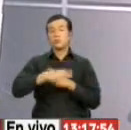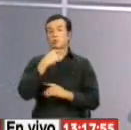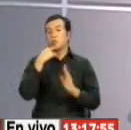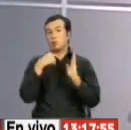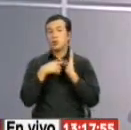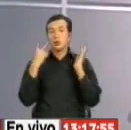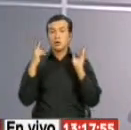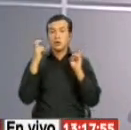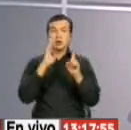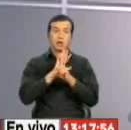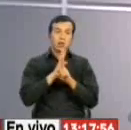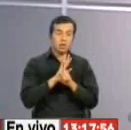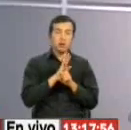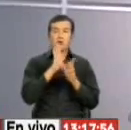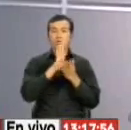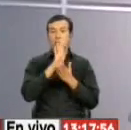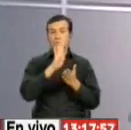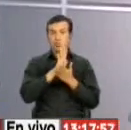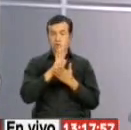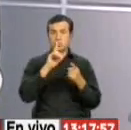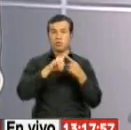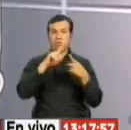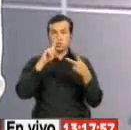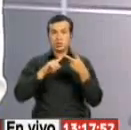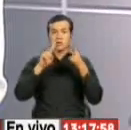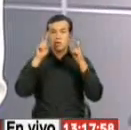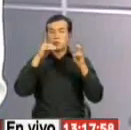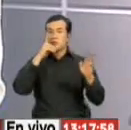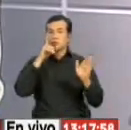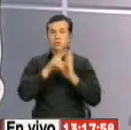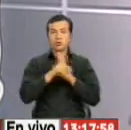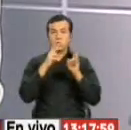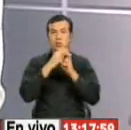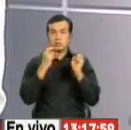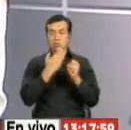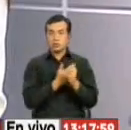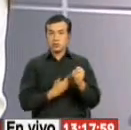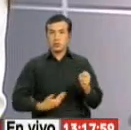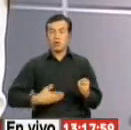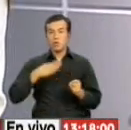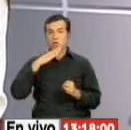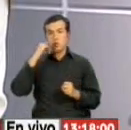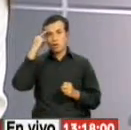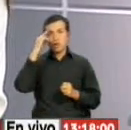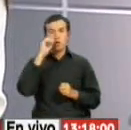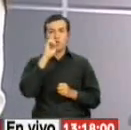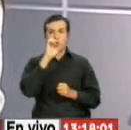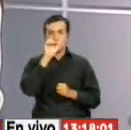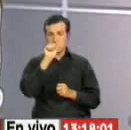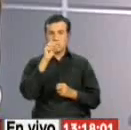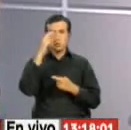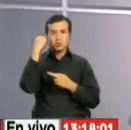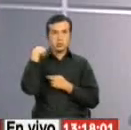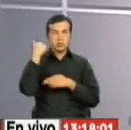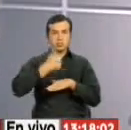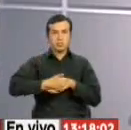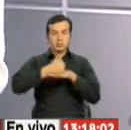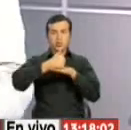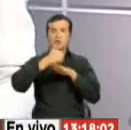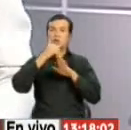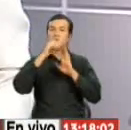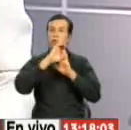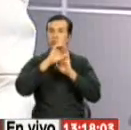de las denuncias de abuso sexual en planteles educativos también la denuncia del ex presidente rafael correa ante la oea y el papel de la corte constitucional